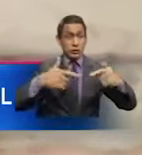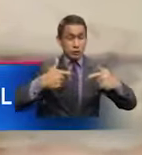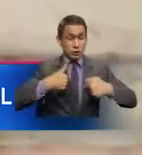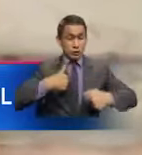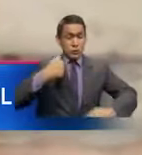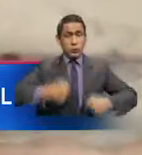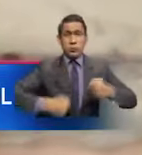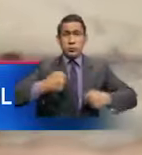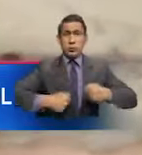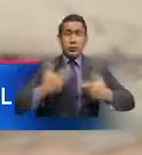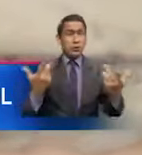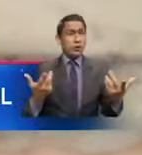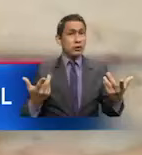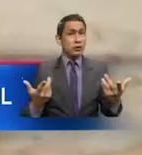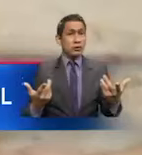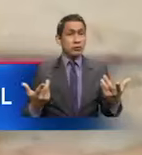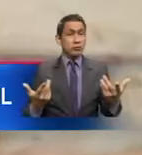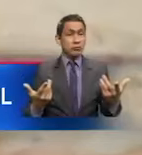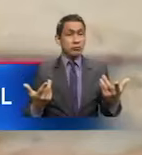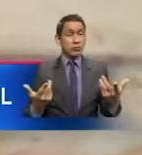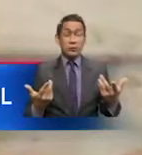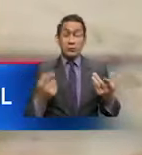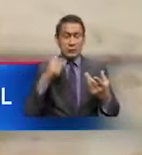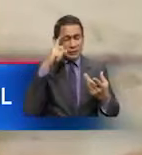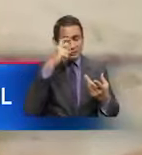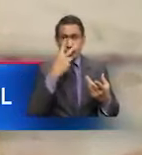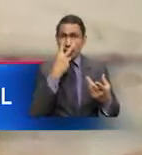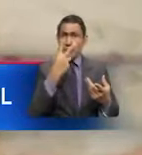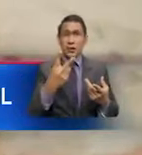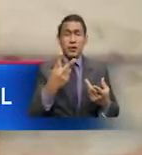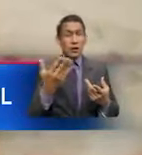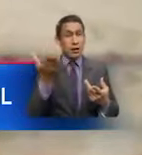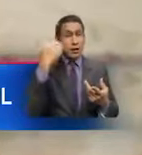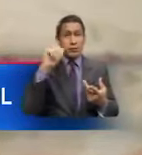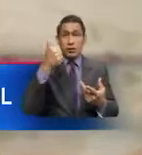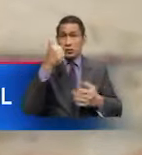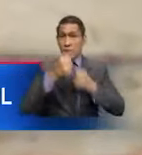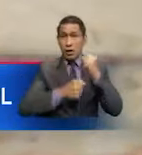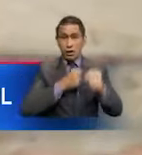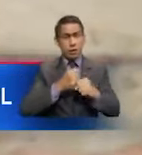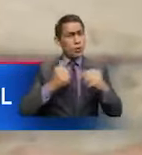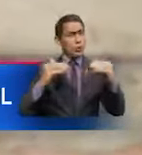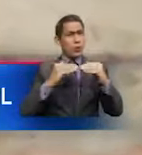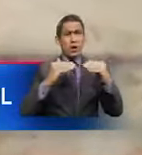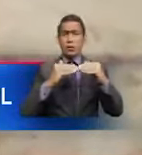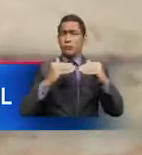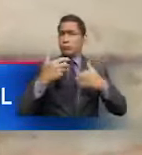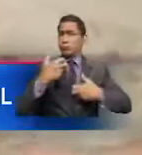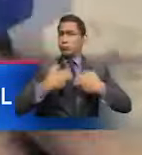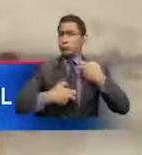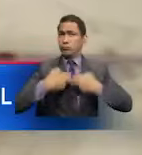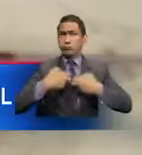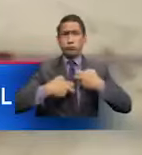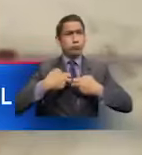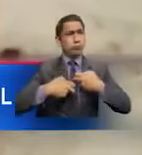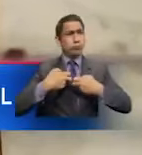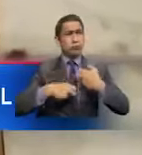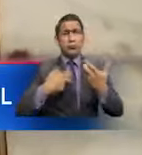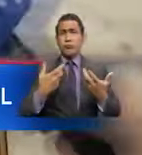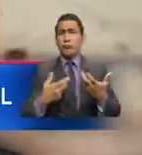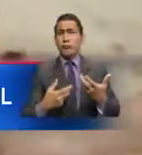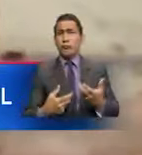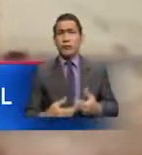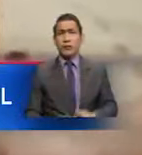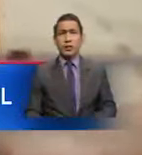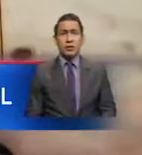cómo podía, porque no puedo. Hace 10 años sucedió lo mismo, la misma cuestión. ¿Pero fue igual de fuerte o